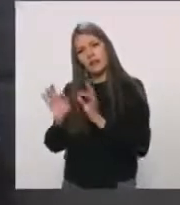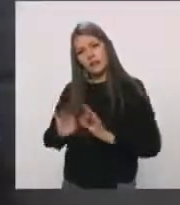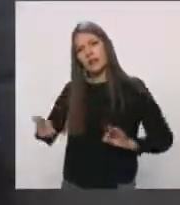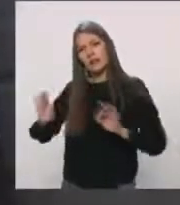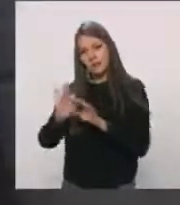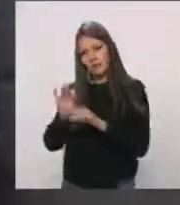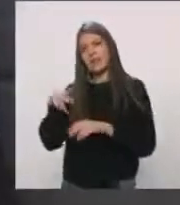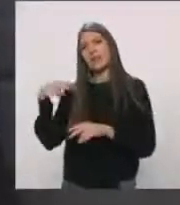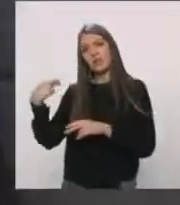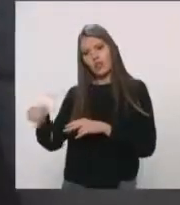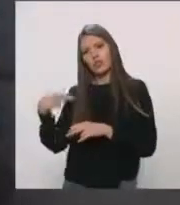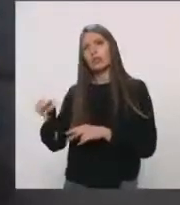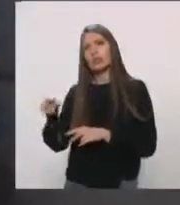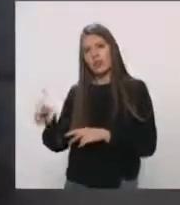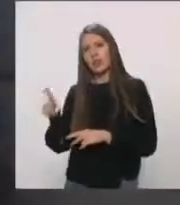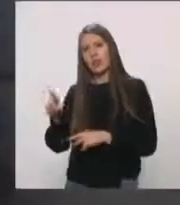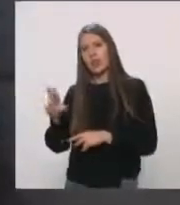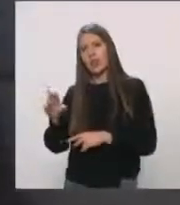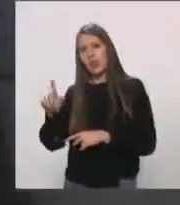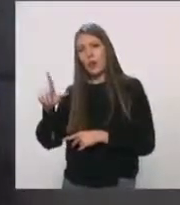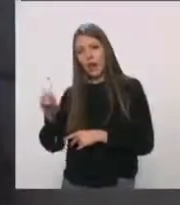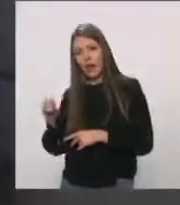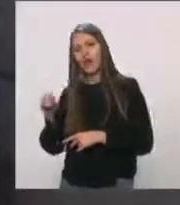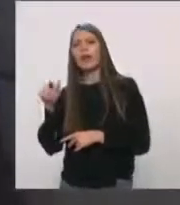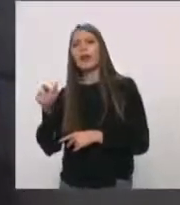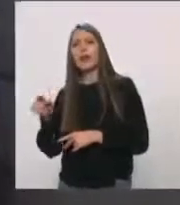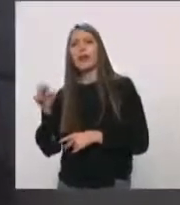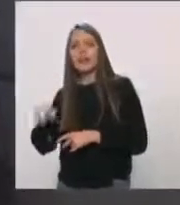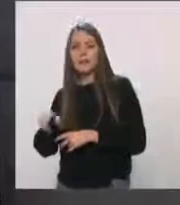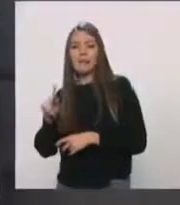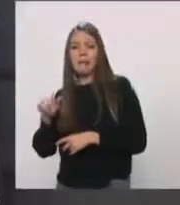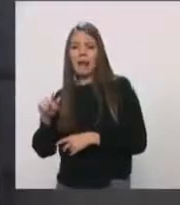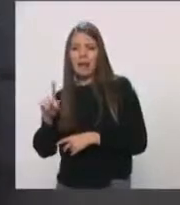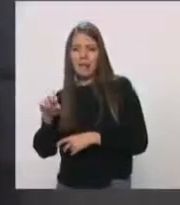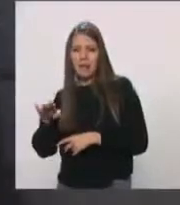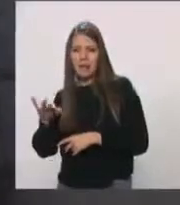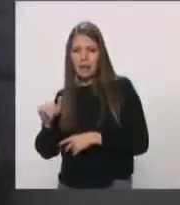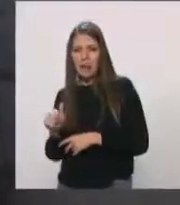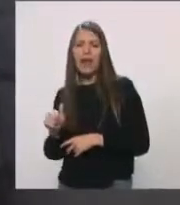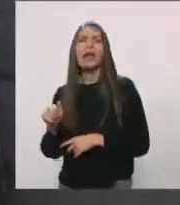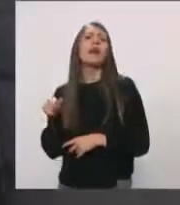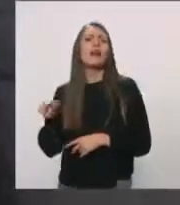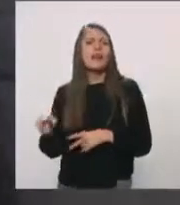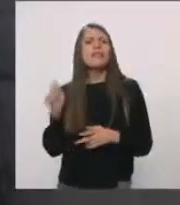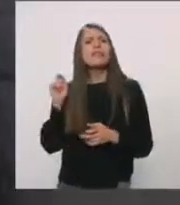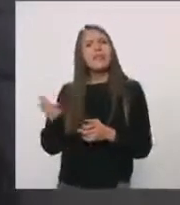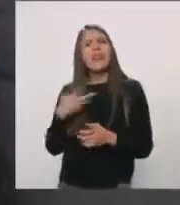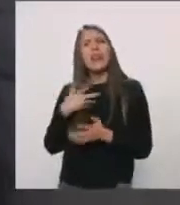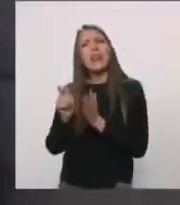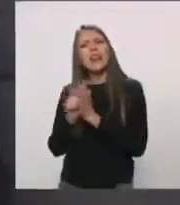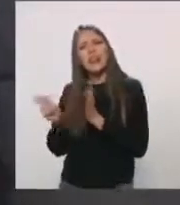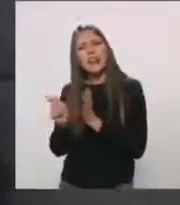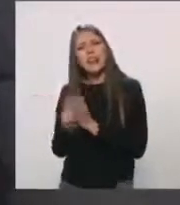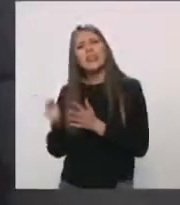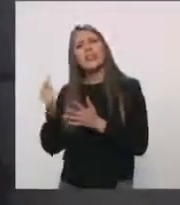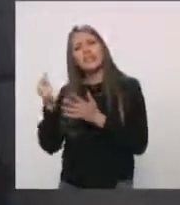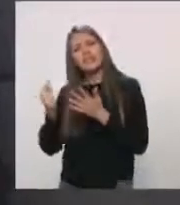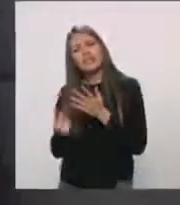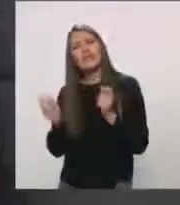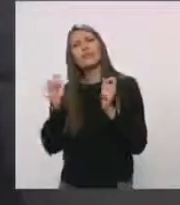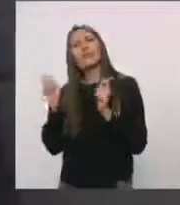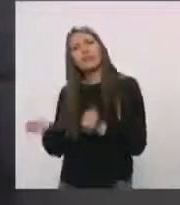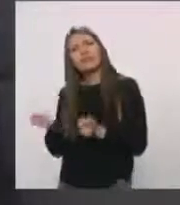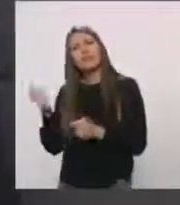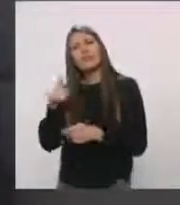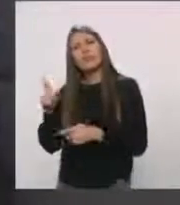llama justamente El duelo en medio de la pandemia. ¿Qué nos ofrece este libro, Gina? ¿Cuáles son las herramientas que nos das a través de este